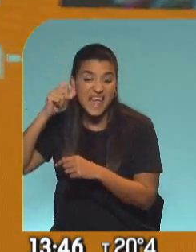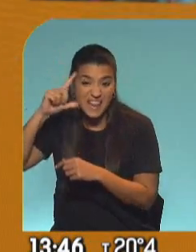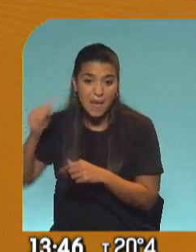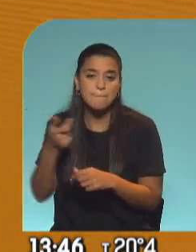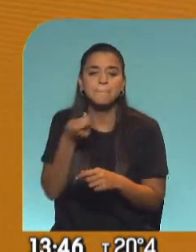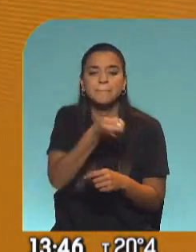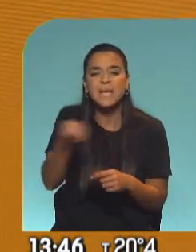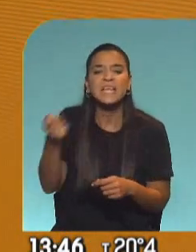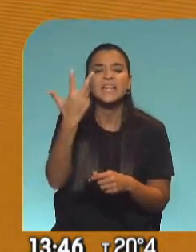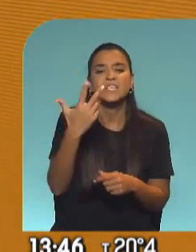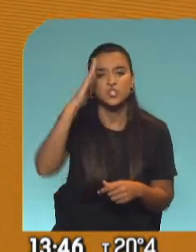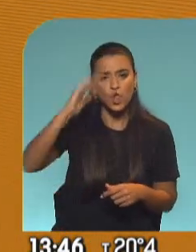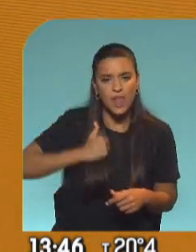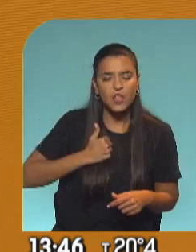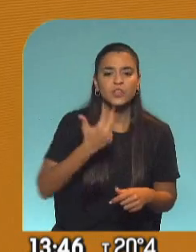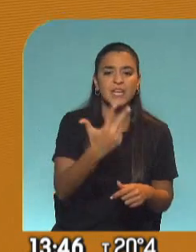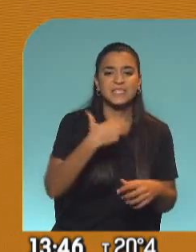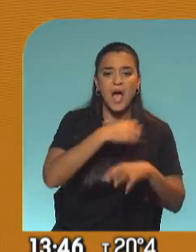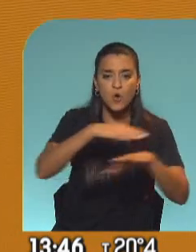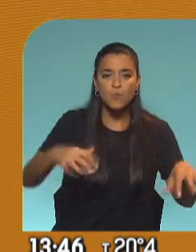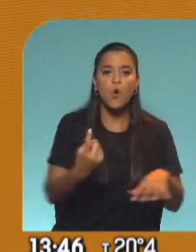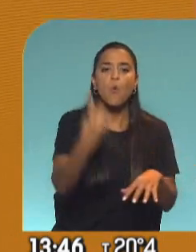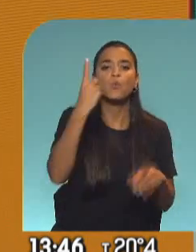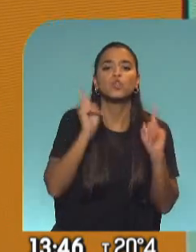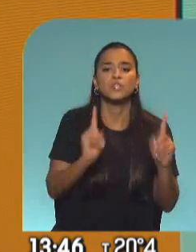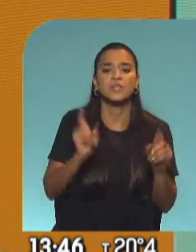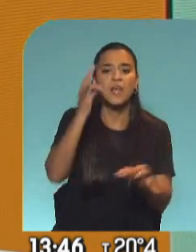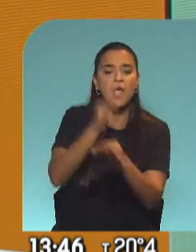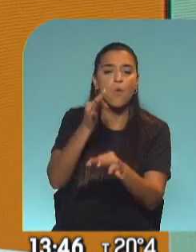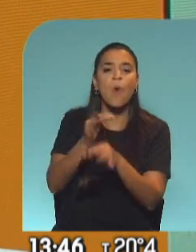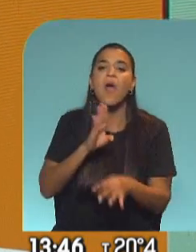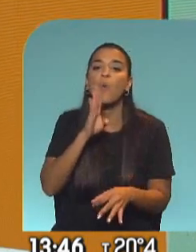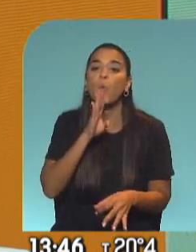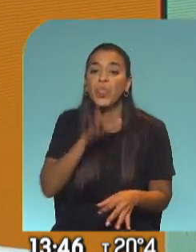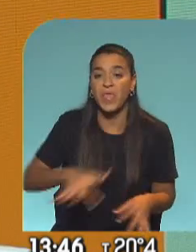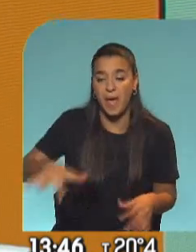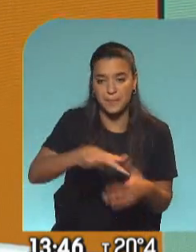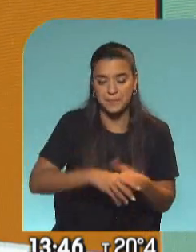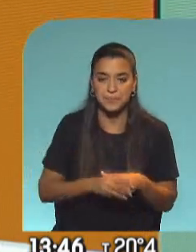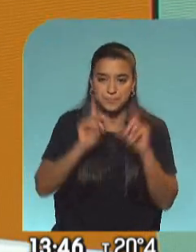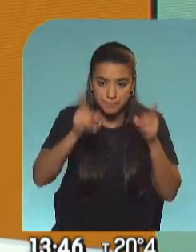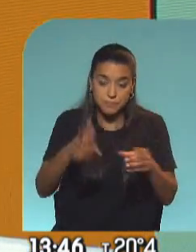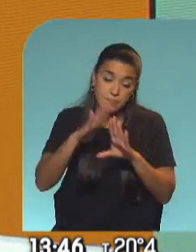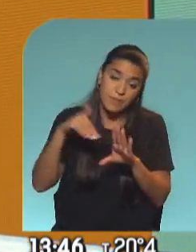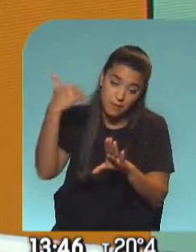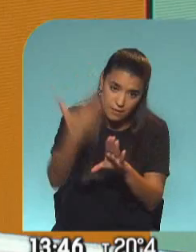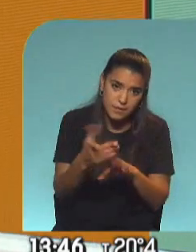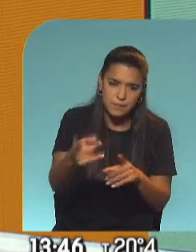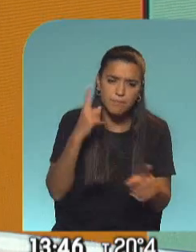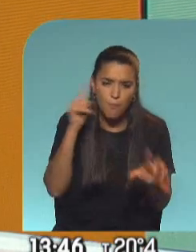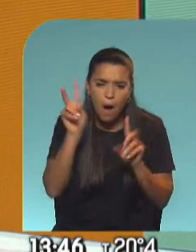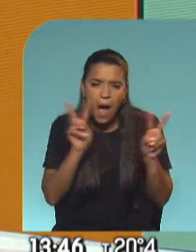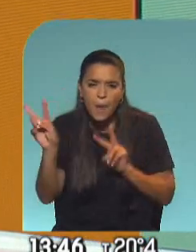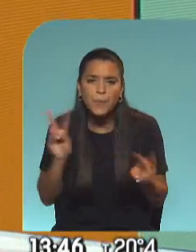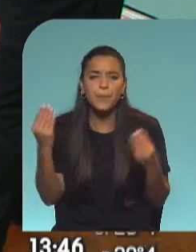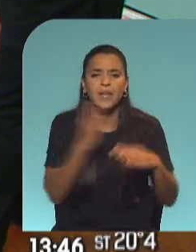soldados, 3 alumnos y un docente de una escuela judía. Recordemos que después, ahora vamos a ir siguiendo